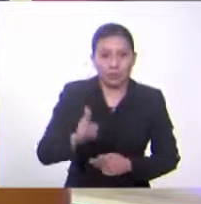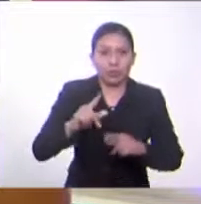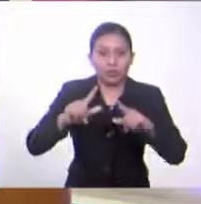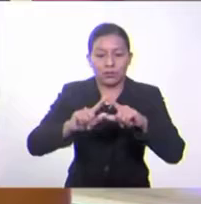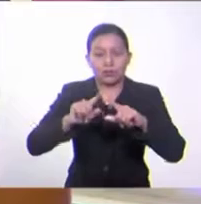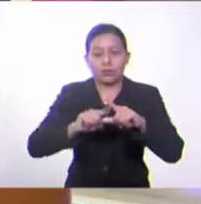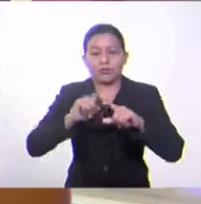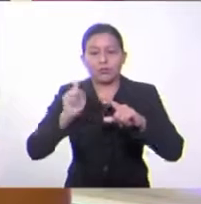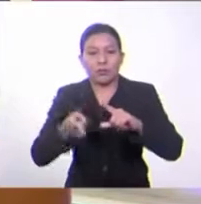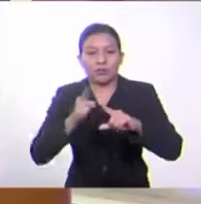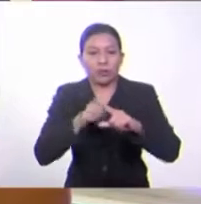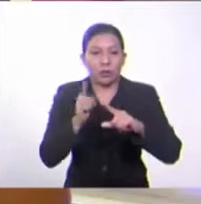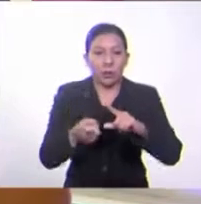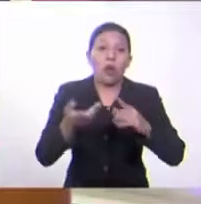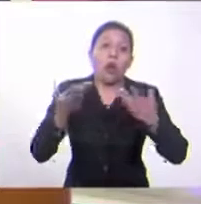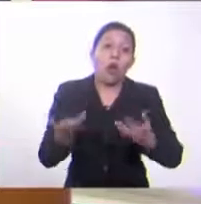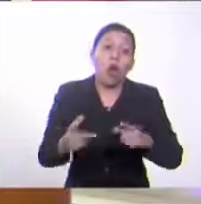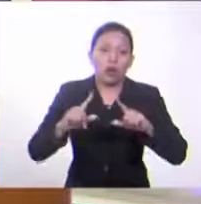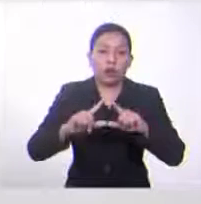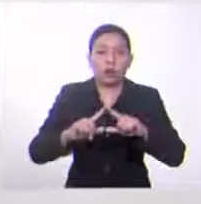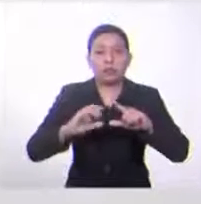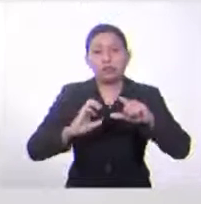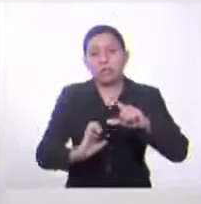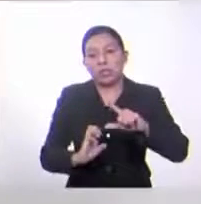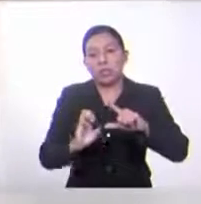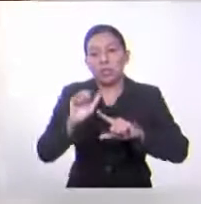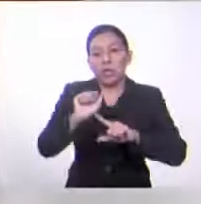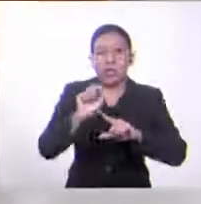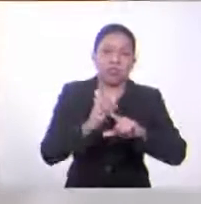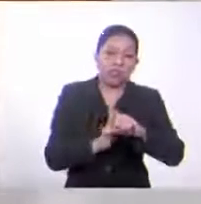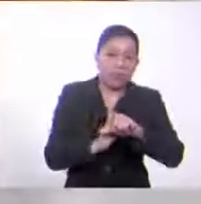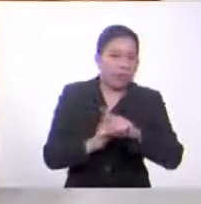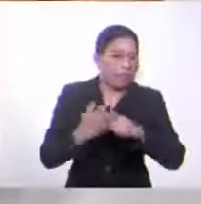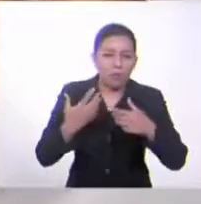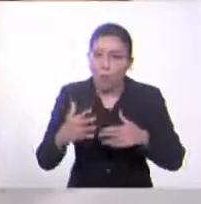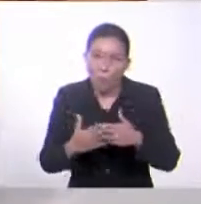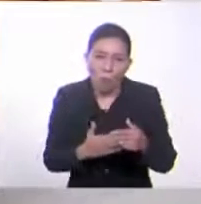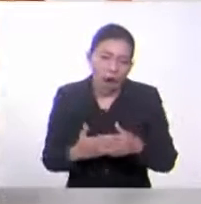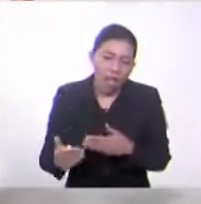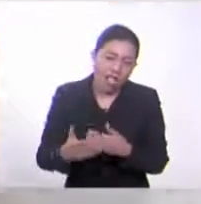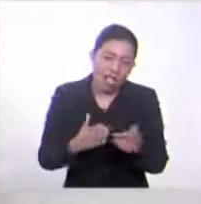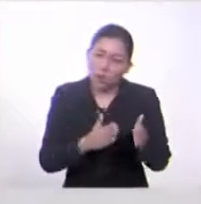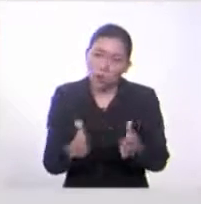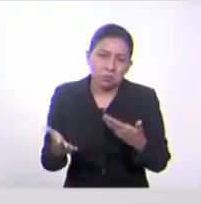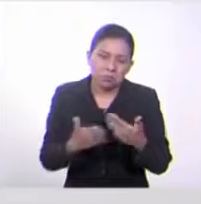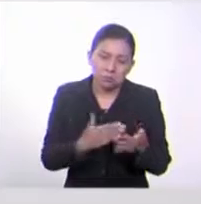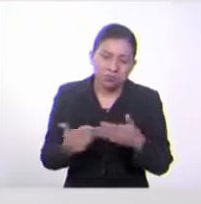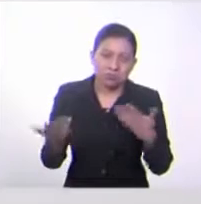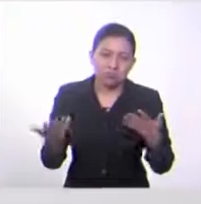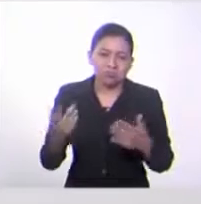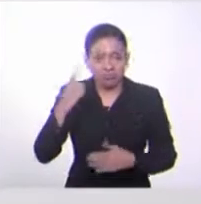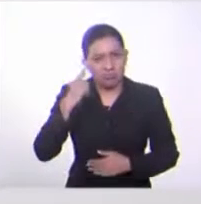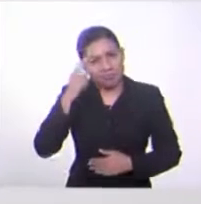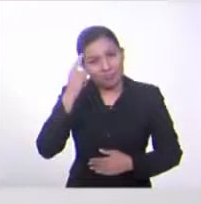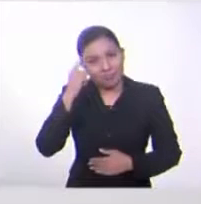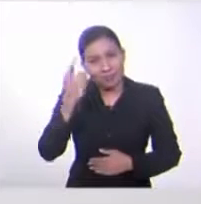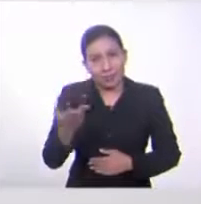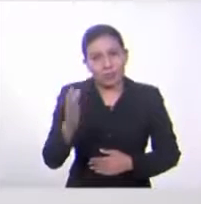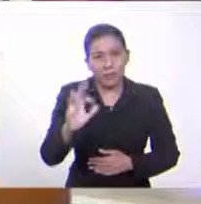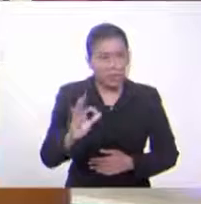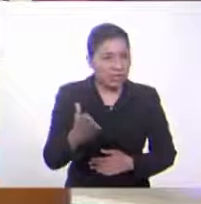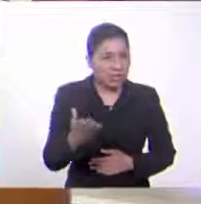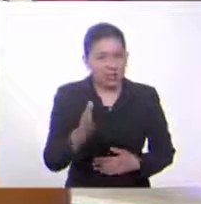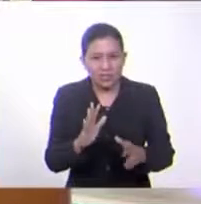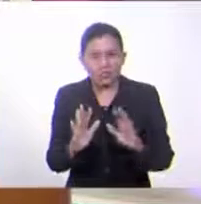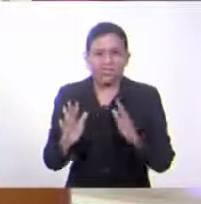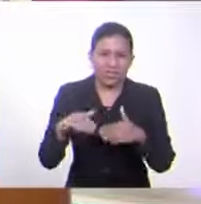puedo escribirlo CAD. Como así lo teníamos aquí, ¿qué te parece si... Bueno, pero Bueno, este es lo el